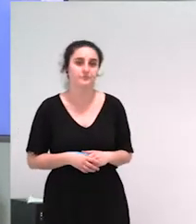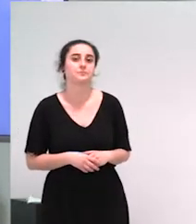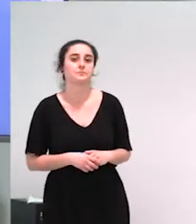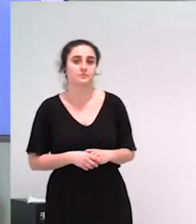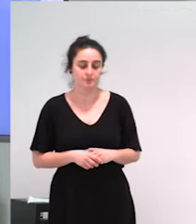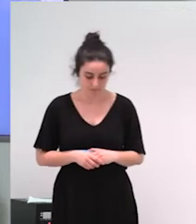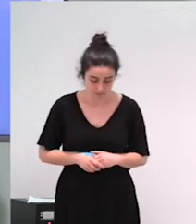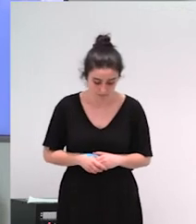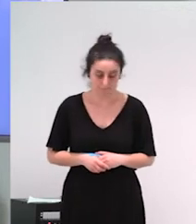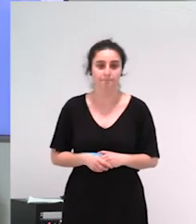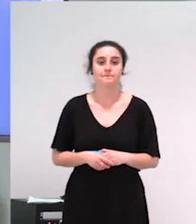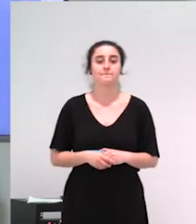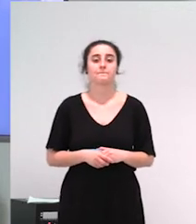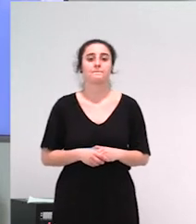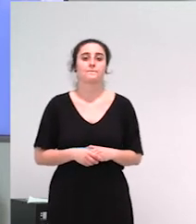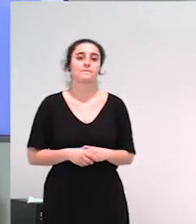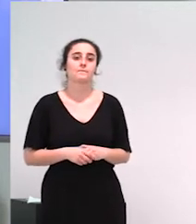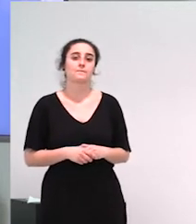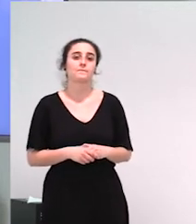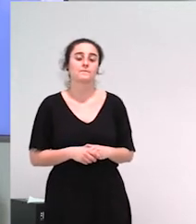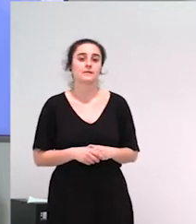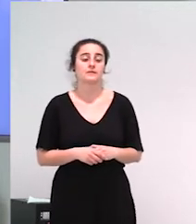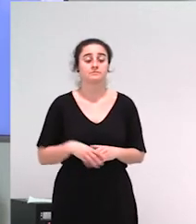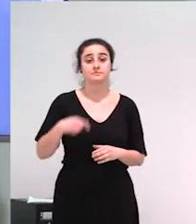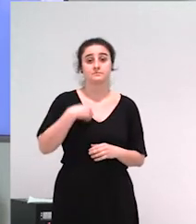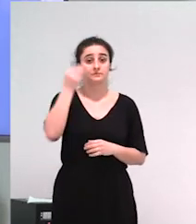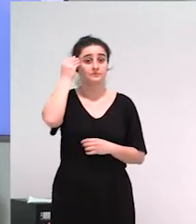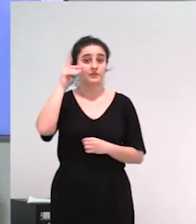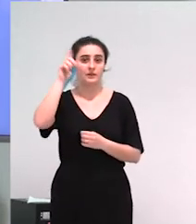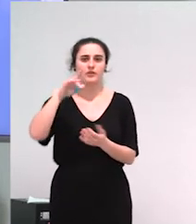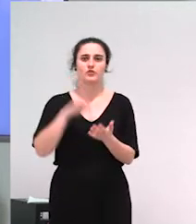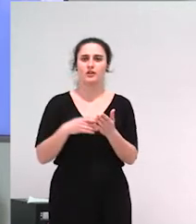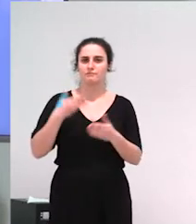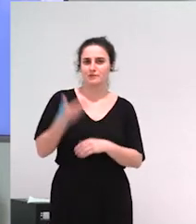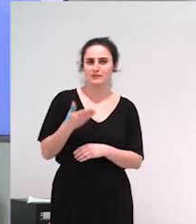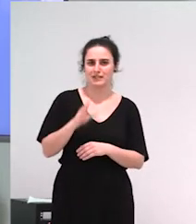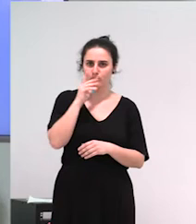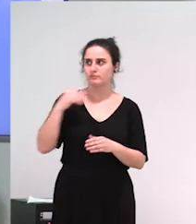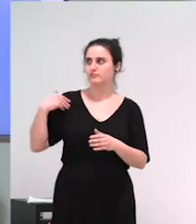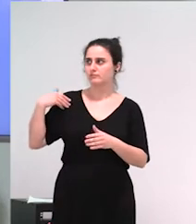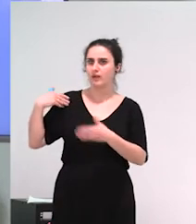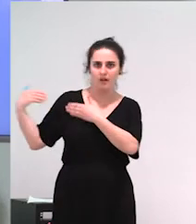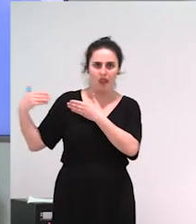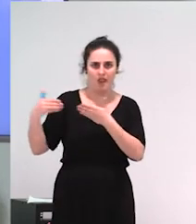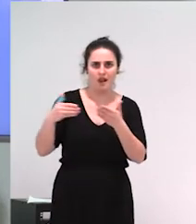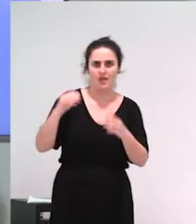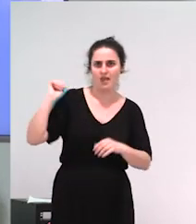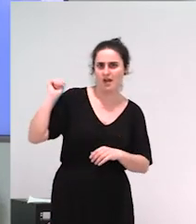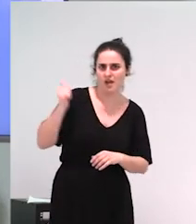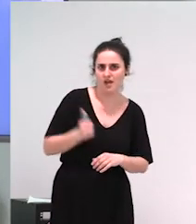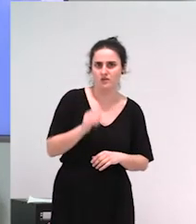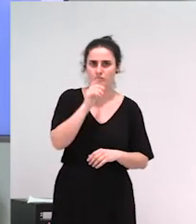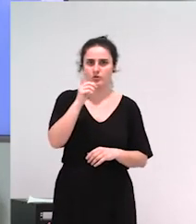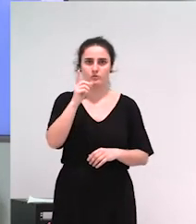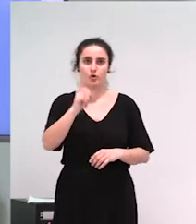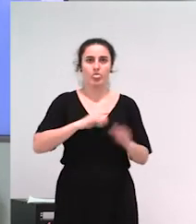que es importante decir que es un camino largo que se lleva sembrando, no es una cosa de un día.